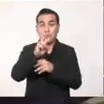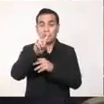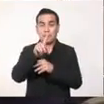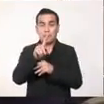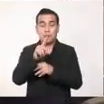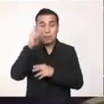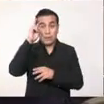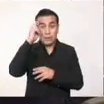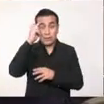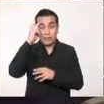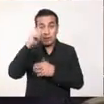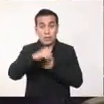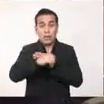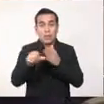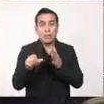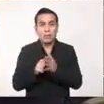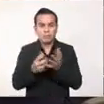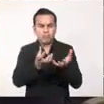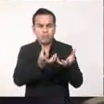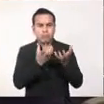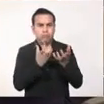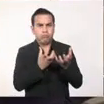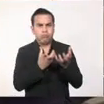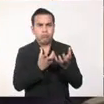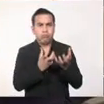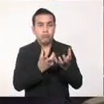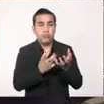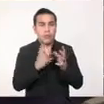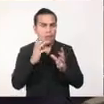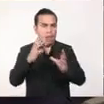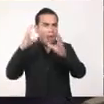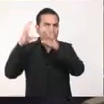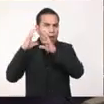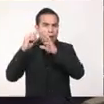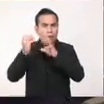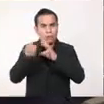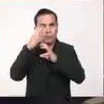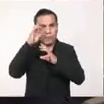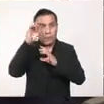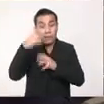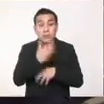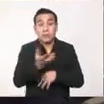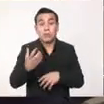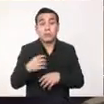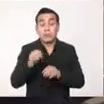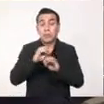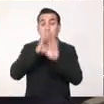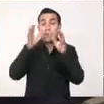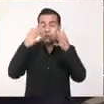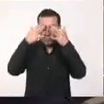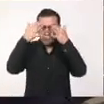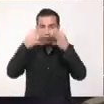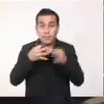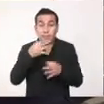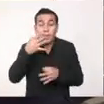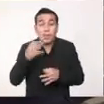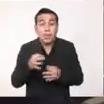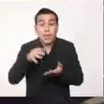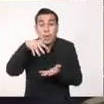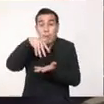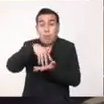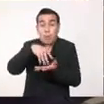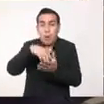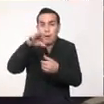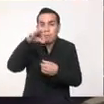votó por una asamblea no balanceada, cargó totalmente los dados en un lado y dijo, aquí quiero y acá quiero que se tomen las decisiones. Pero fue una